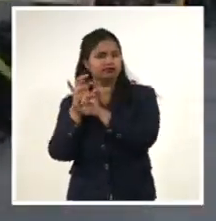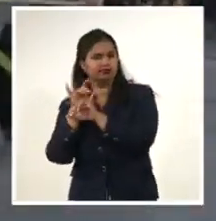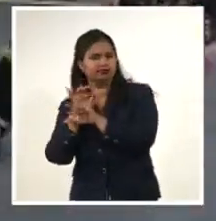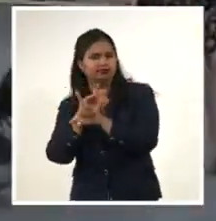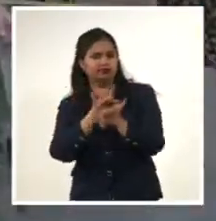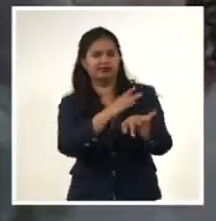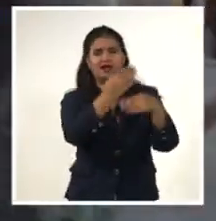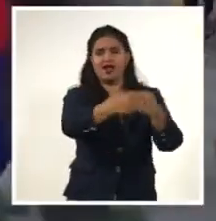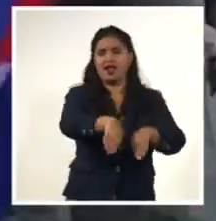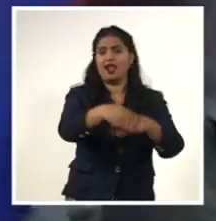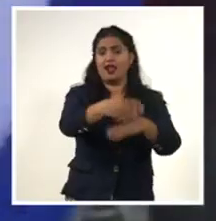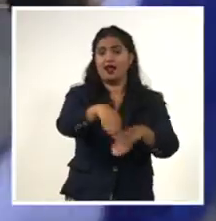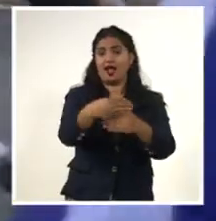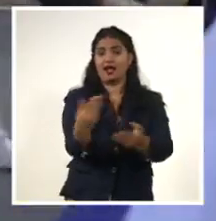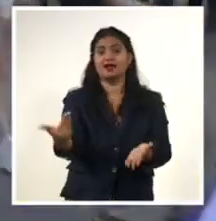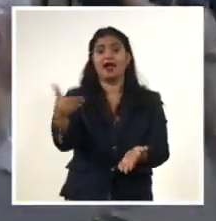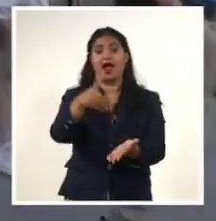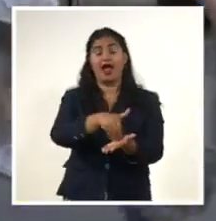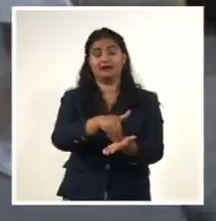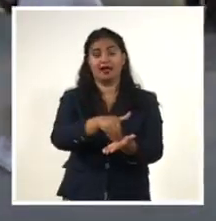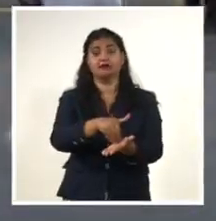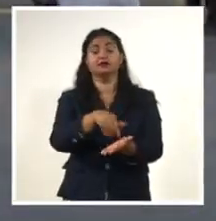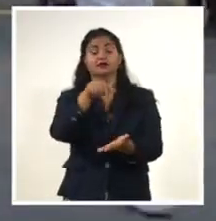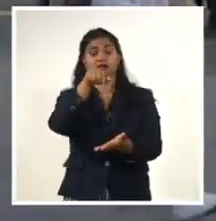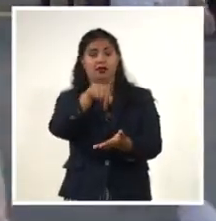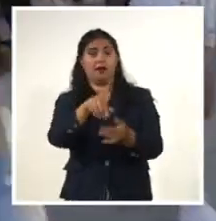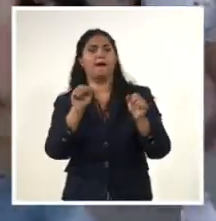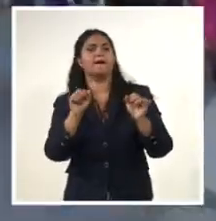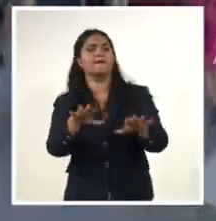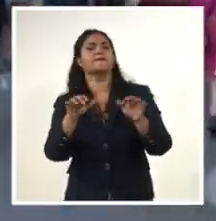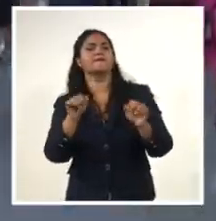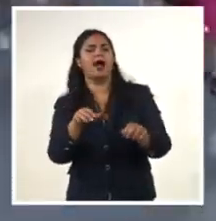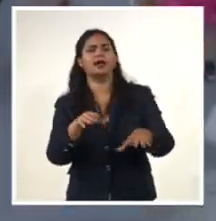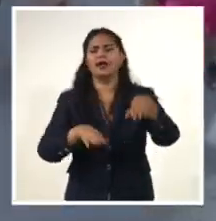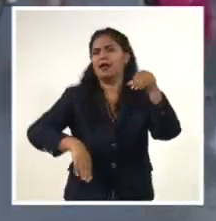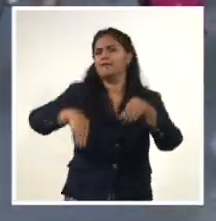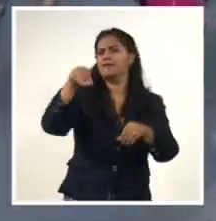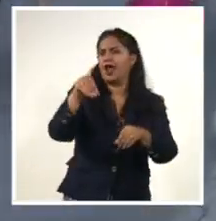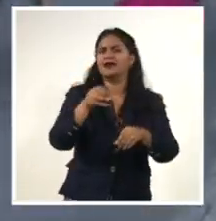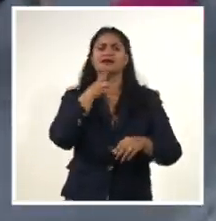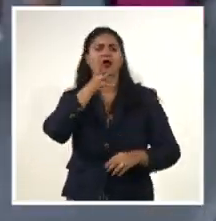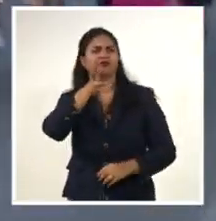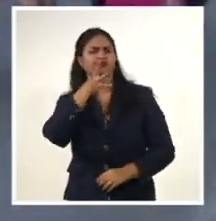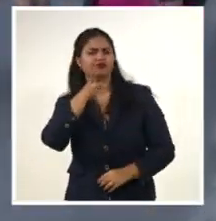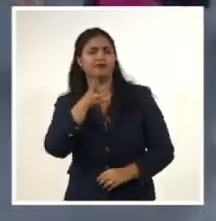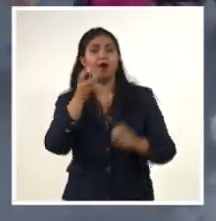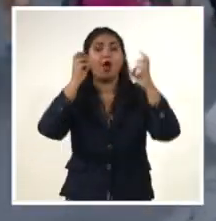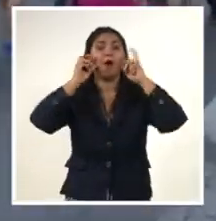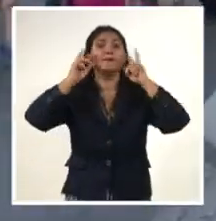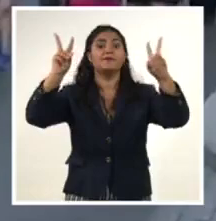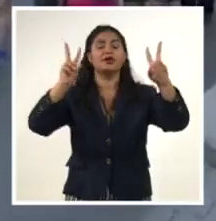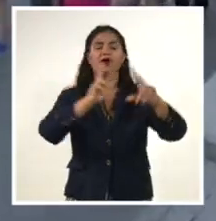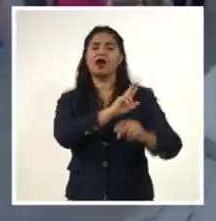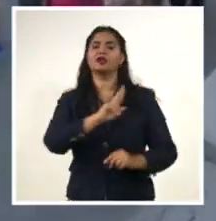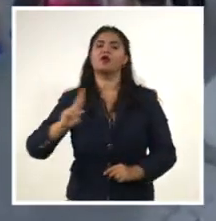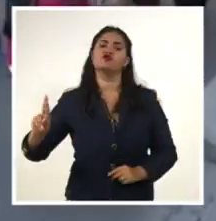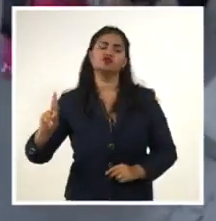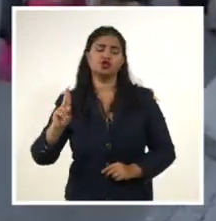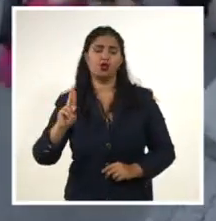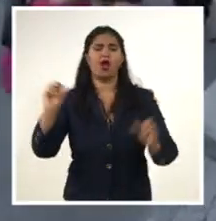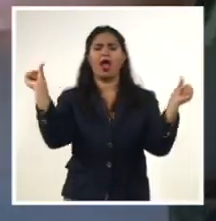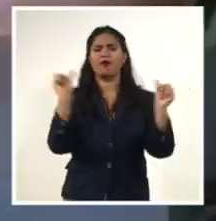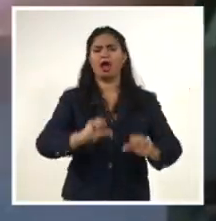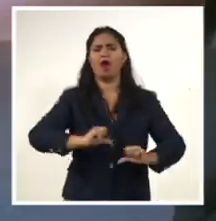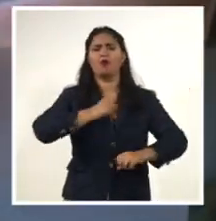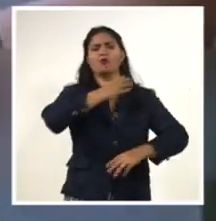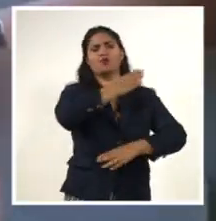hasta la Plaza de las Provincias. En un ambiente festivo, se gritaron lemas contra el bloqueo y en defensa de la Revolución Cubana.